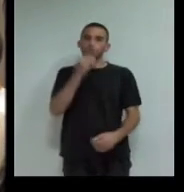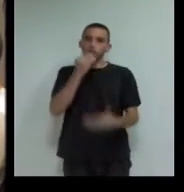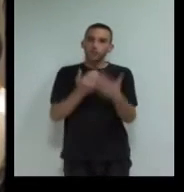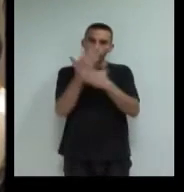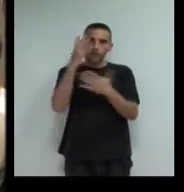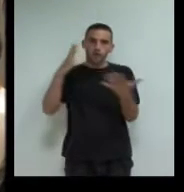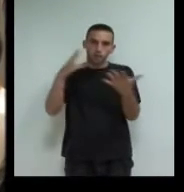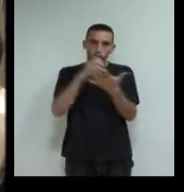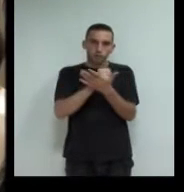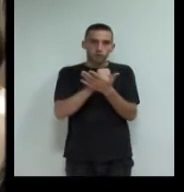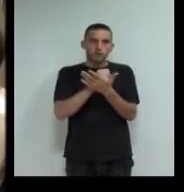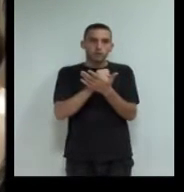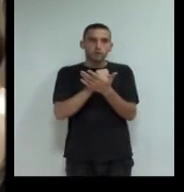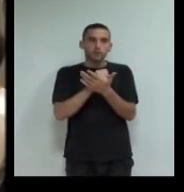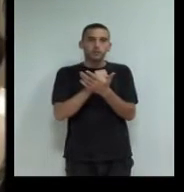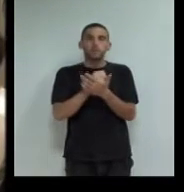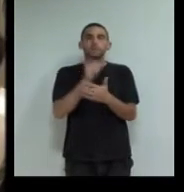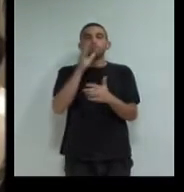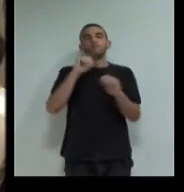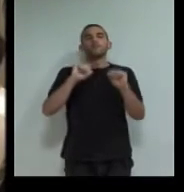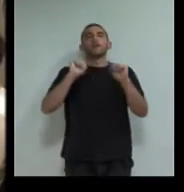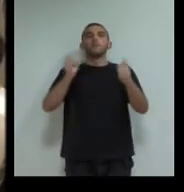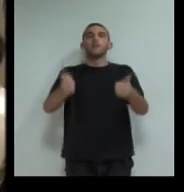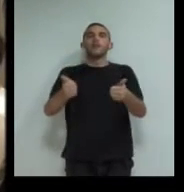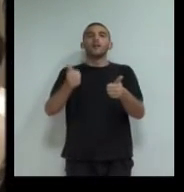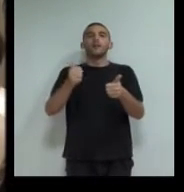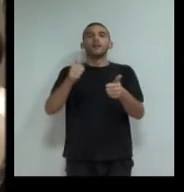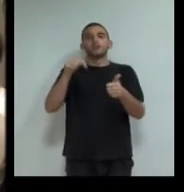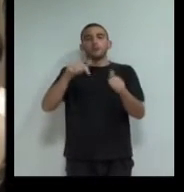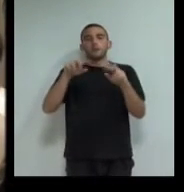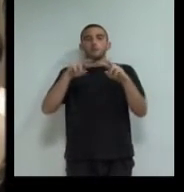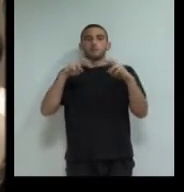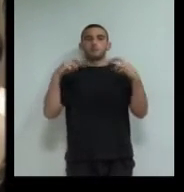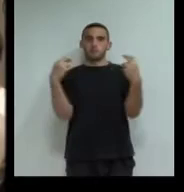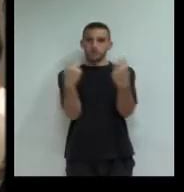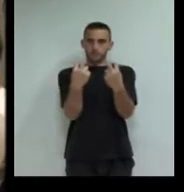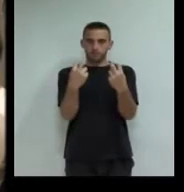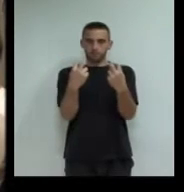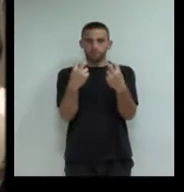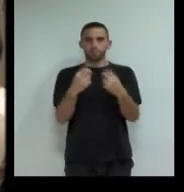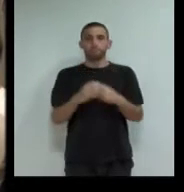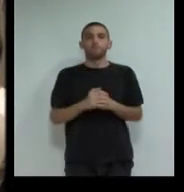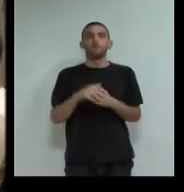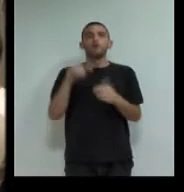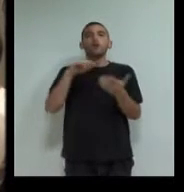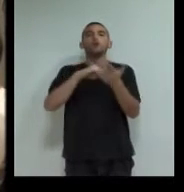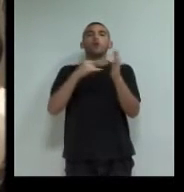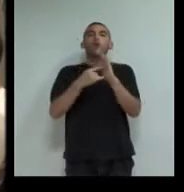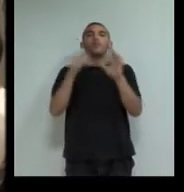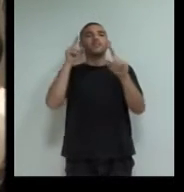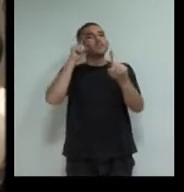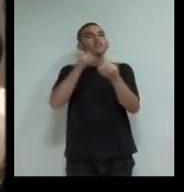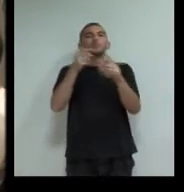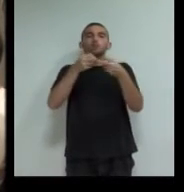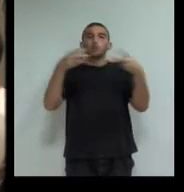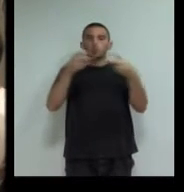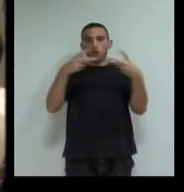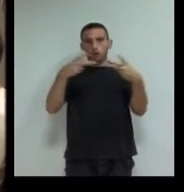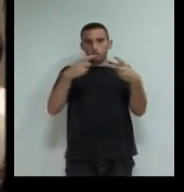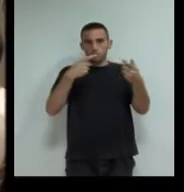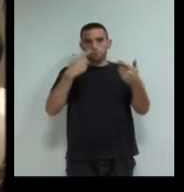Buenos días a todos. Vamos a comenzar nuestra mesa redonda, soluciones de subtitulación en el mercado.